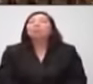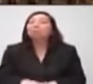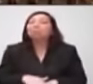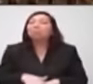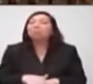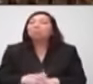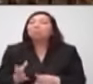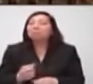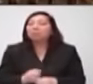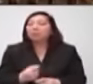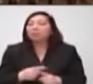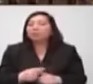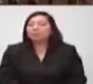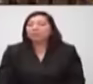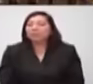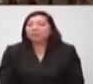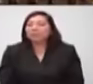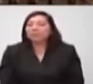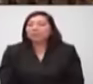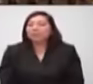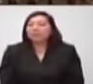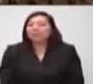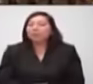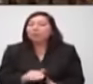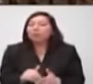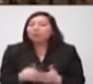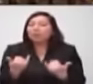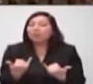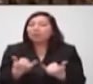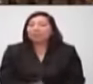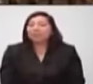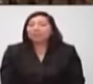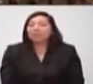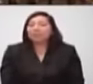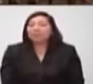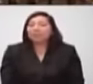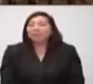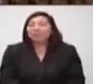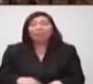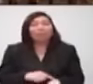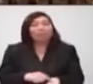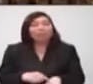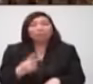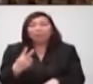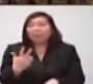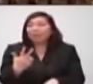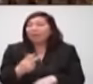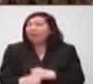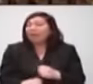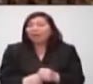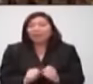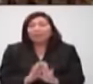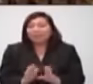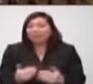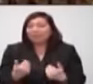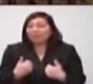las expropiaciones, etcétera. Dicho sea de paso, todas estas iniciativas privadas son sumamente largas, duran 2, 3 años nada más de